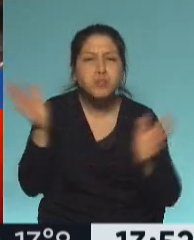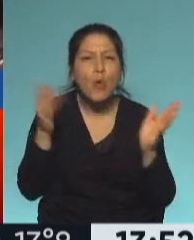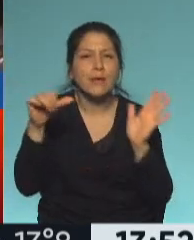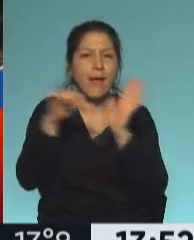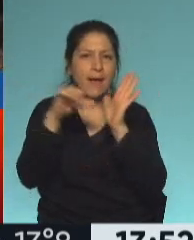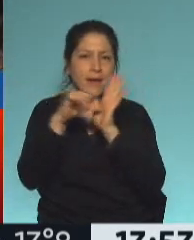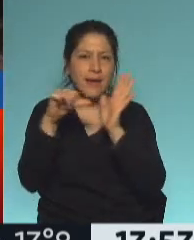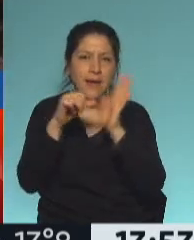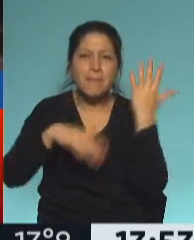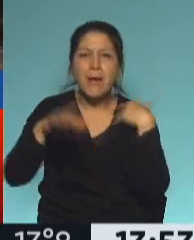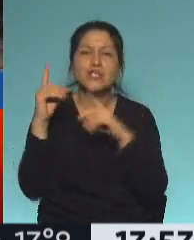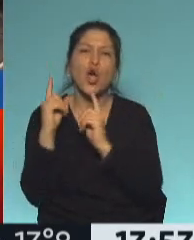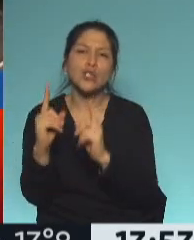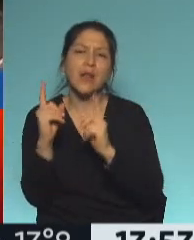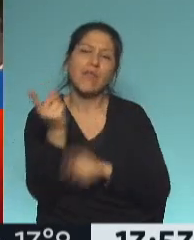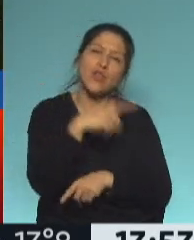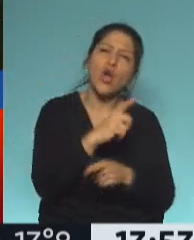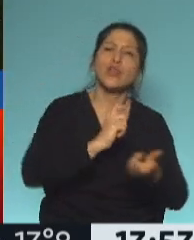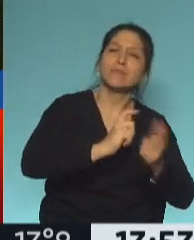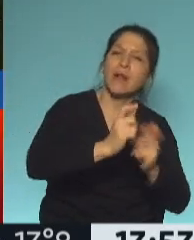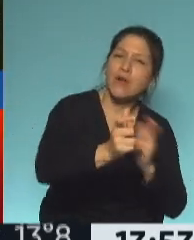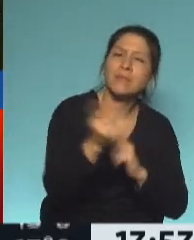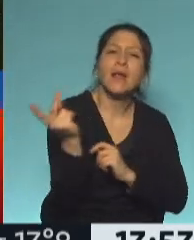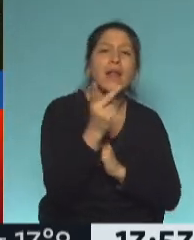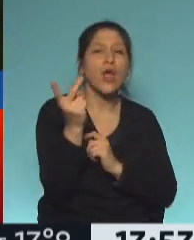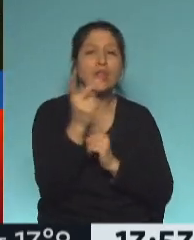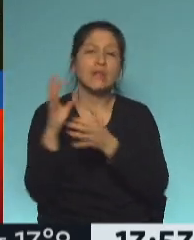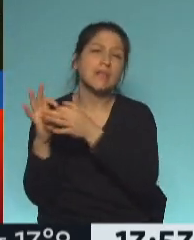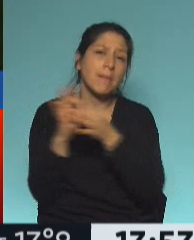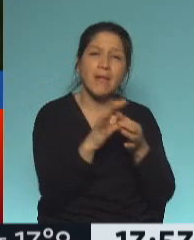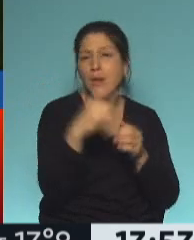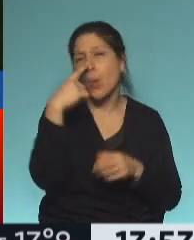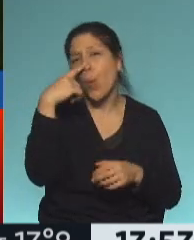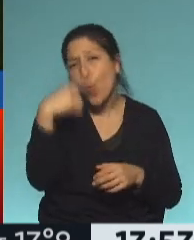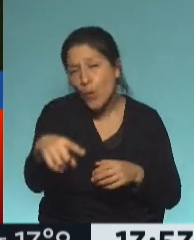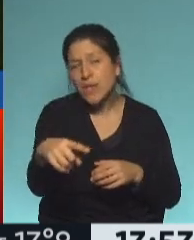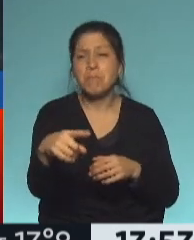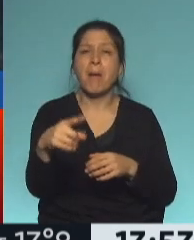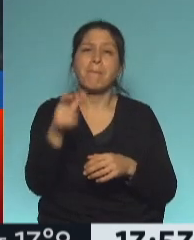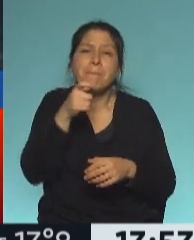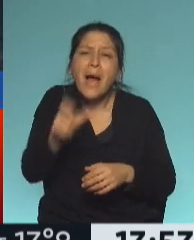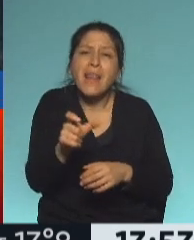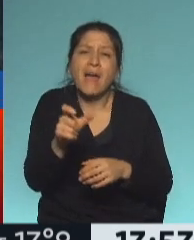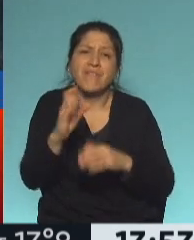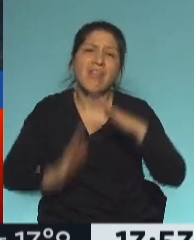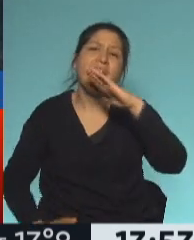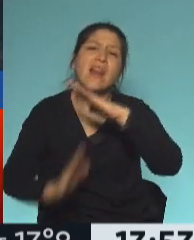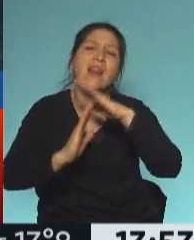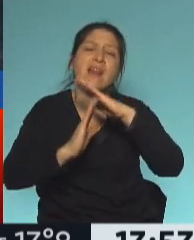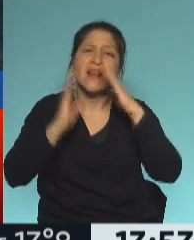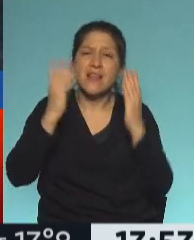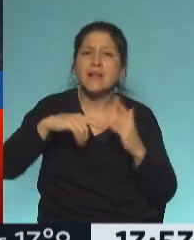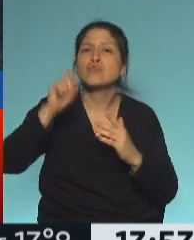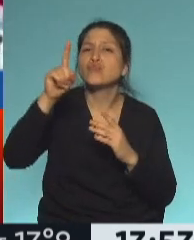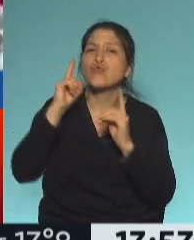conservadores y reformistas, aunque en la práctica ambos dependan de la última palabra del líder supremo y su conservadurismo